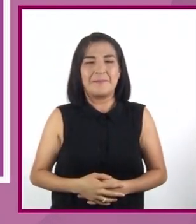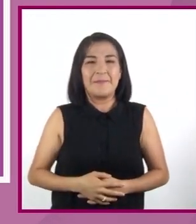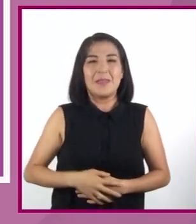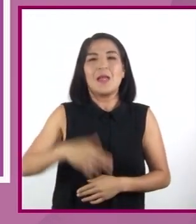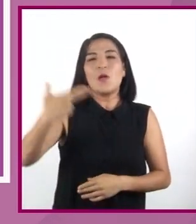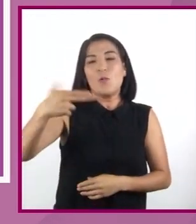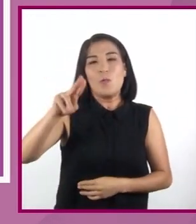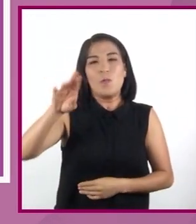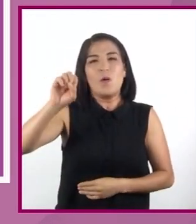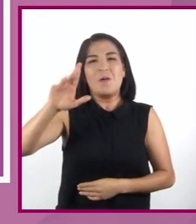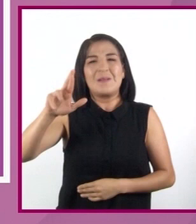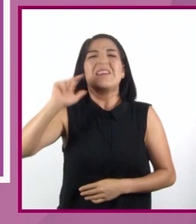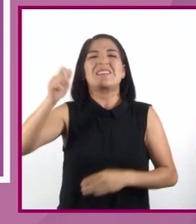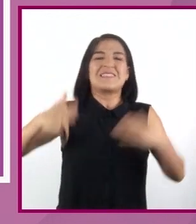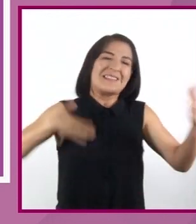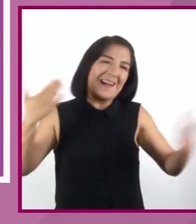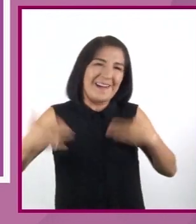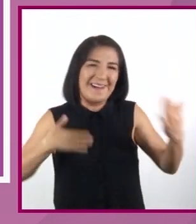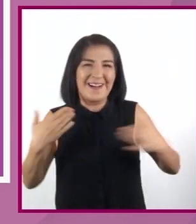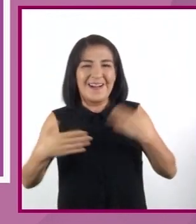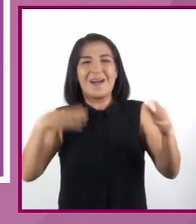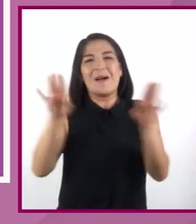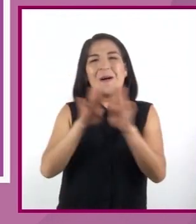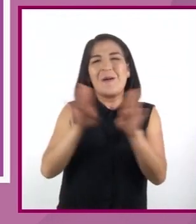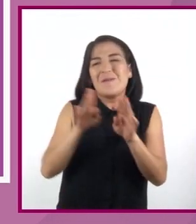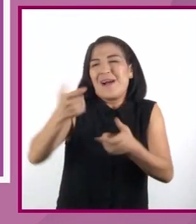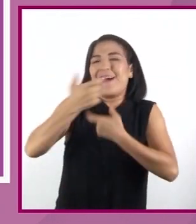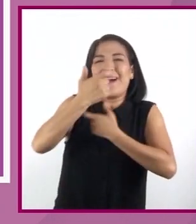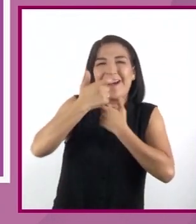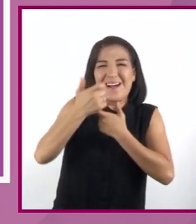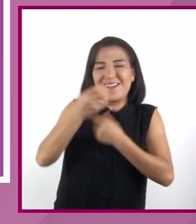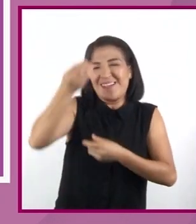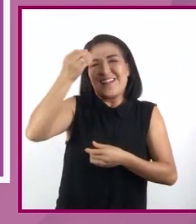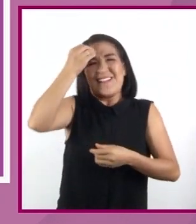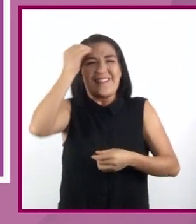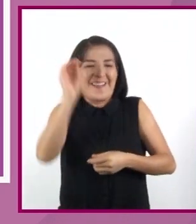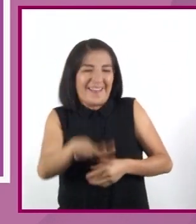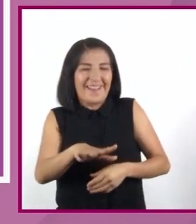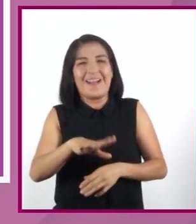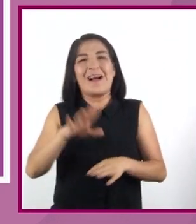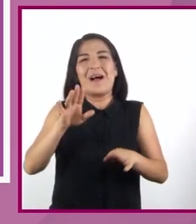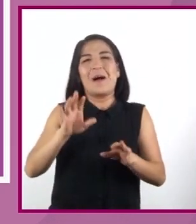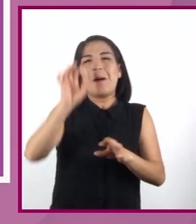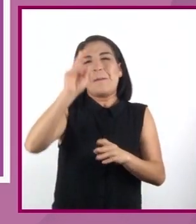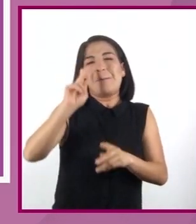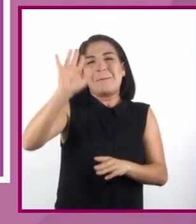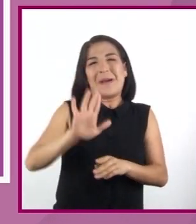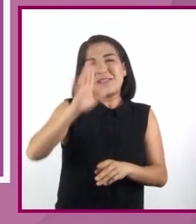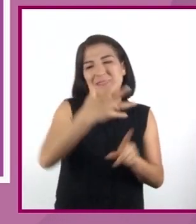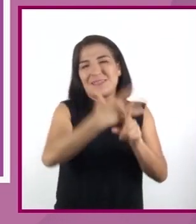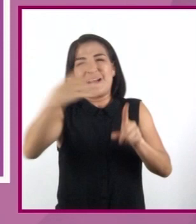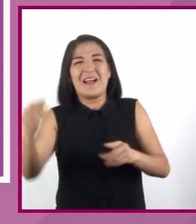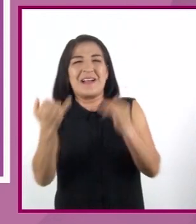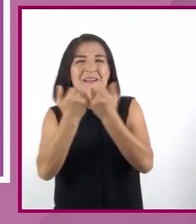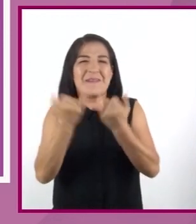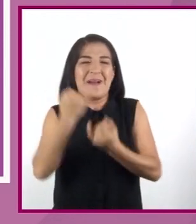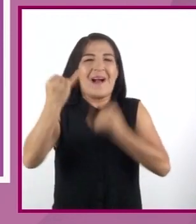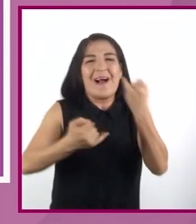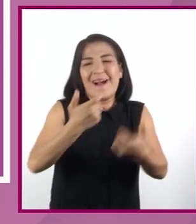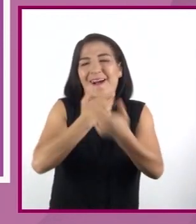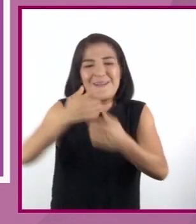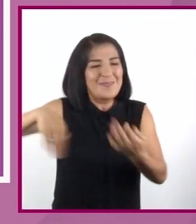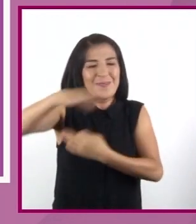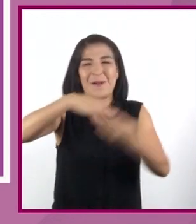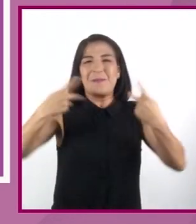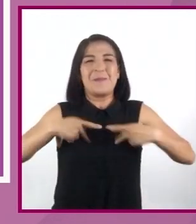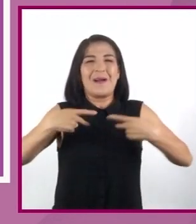Humor. Enfatiza la ironía, la sátira, el sarcasmo, el desconcierto o situaciones extravagantes que provoquen la risa del